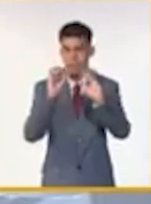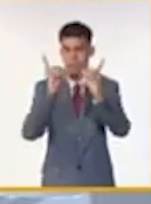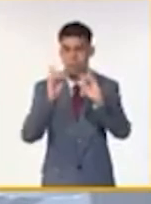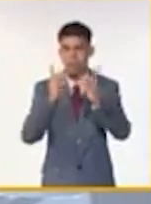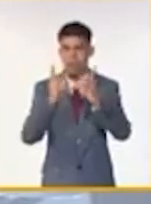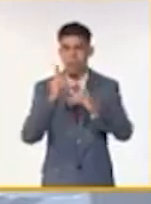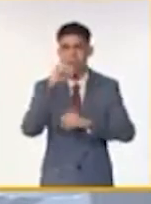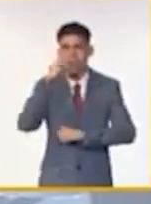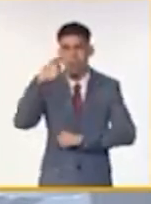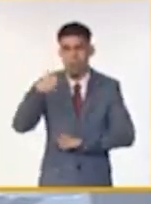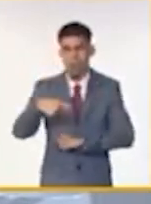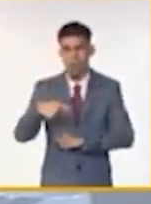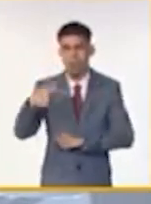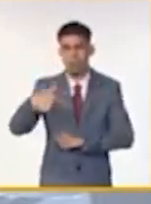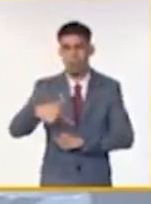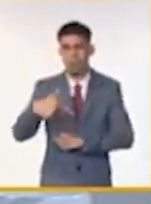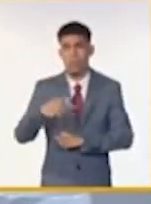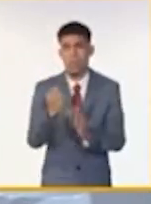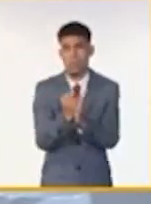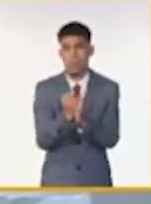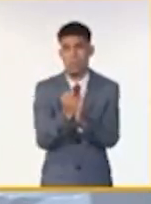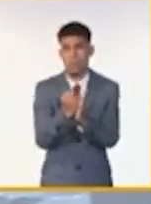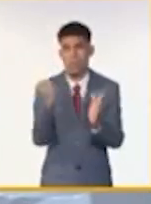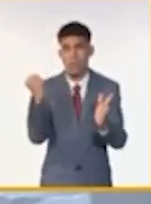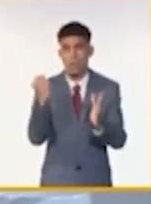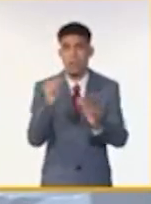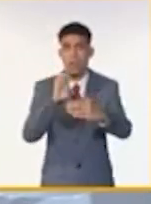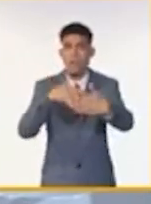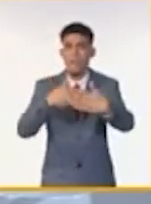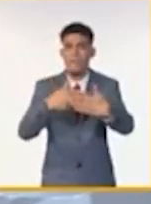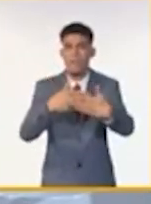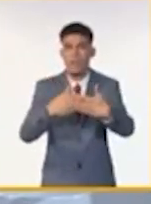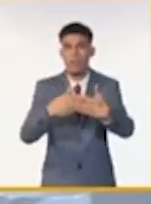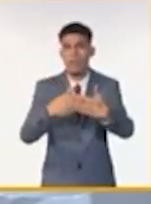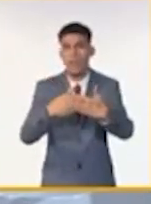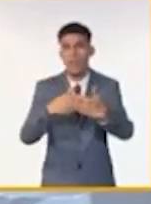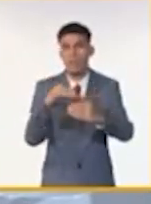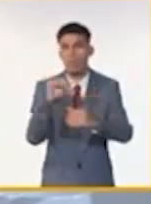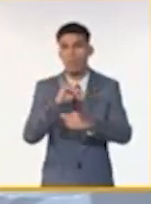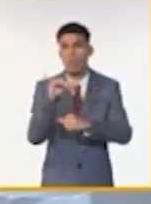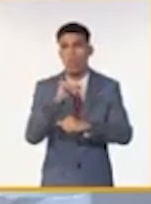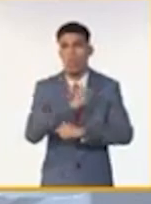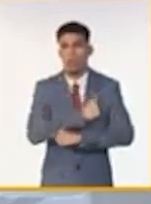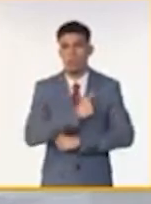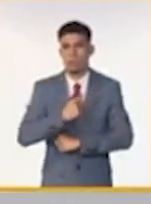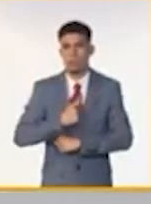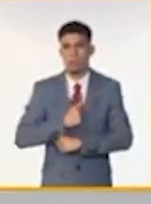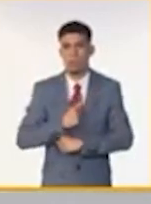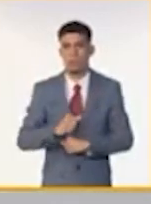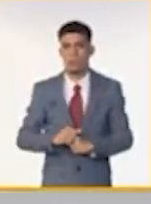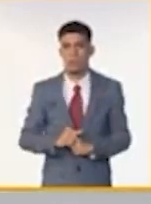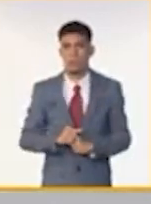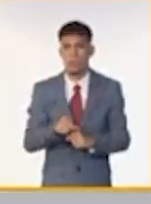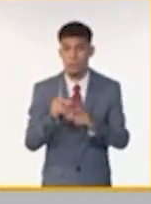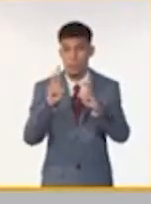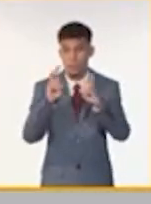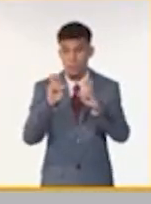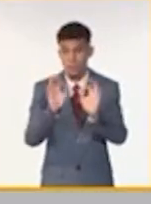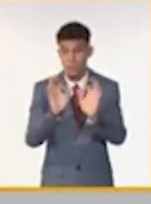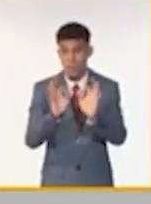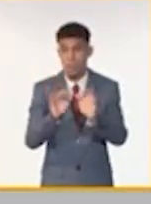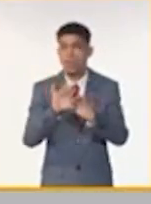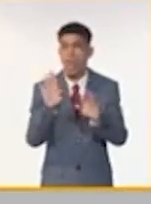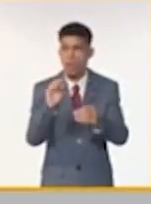norma jurídica que se aprobará para la empresa Estatal socialista Esta es un asunto que estuvo está en el cronograma